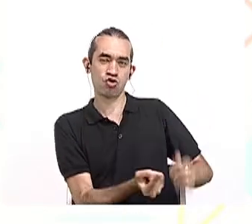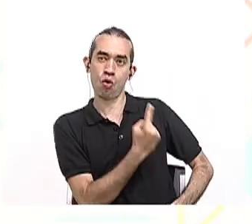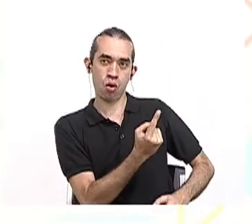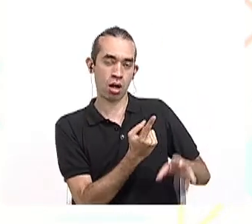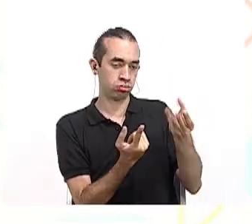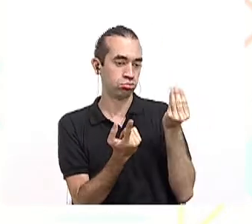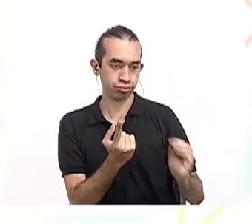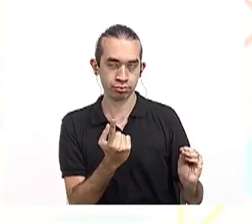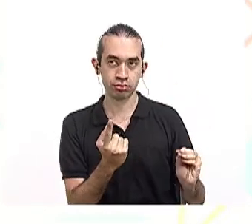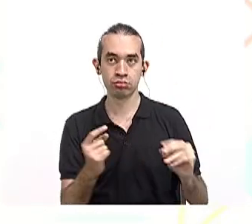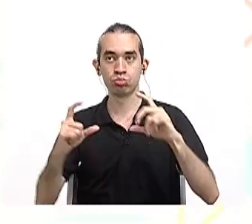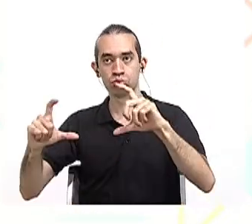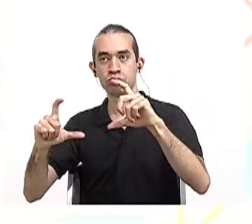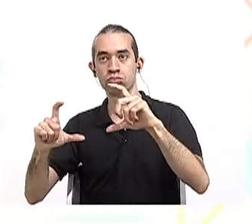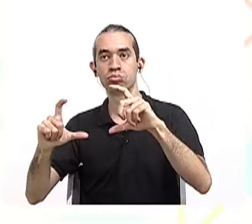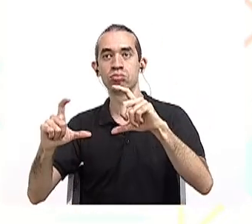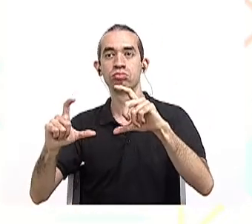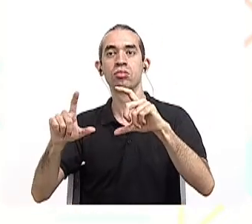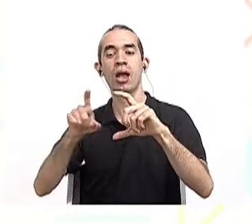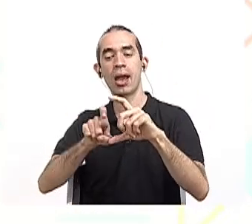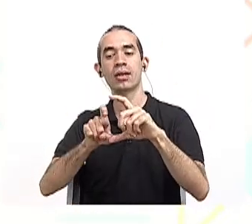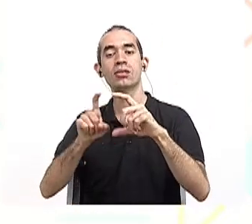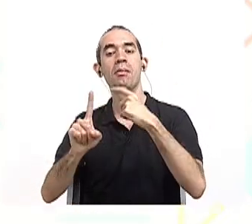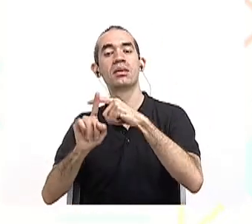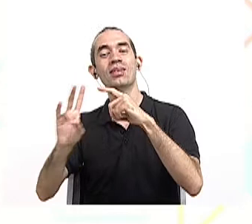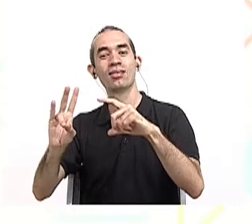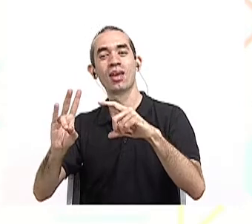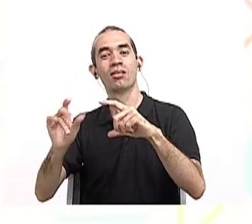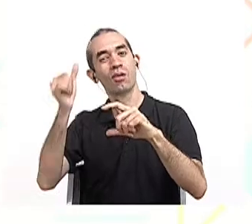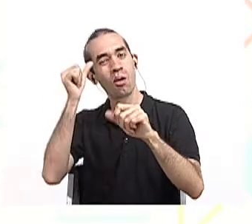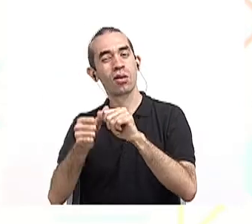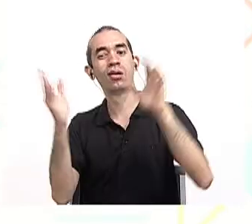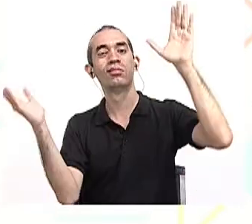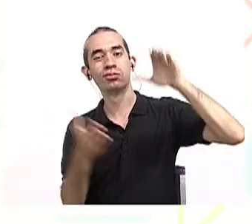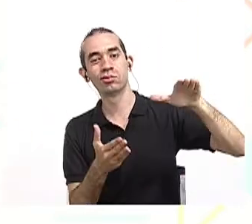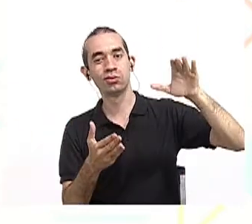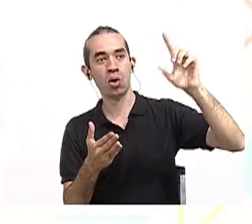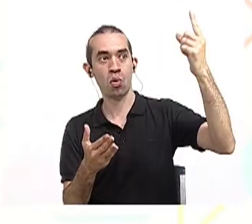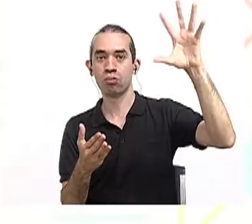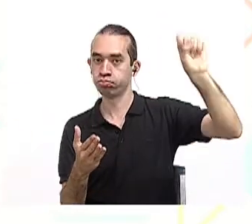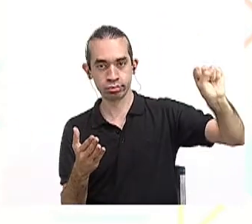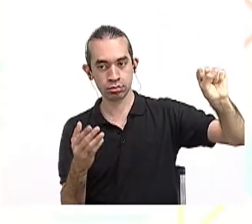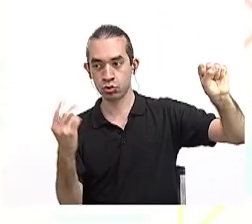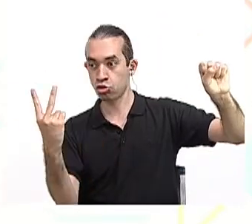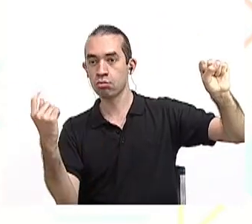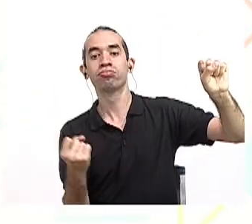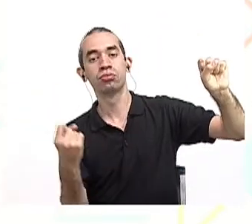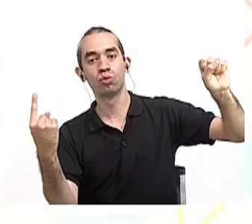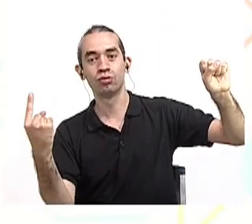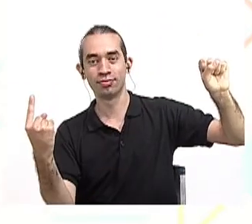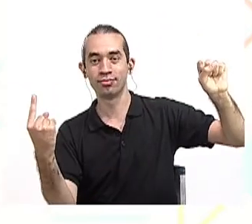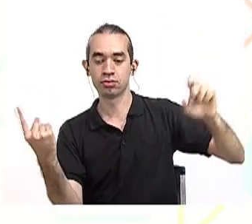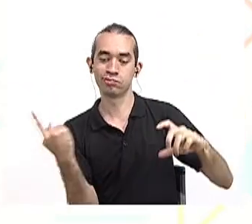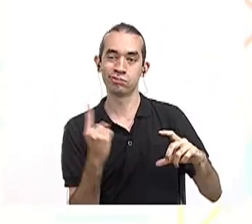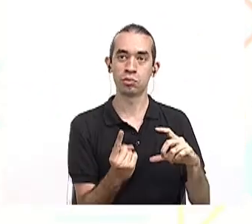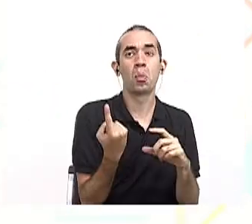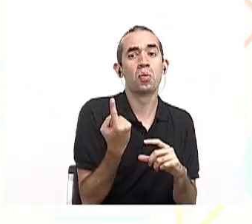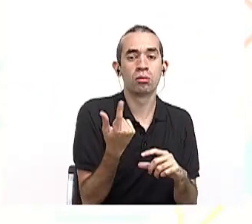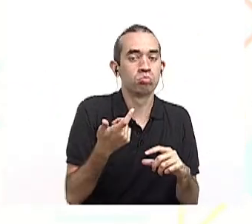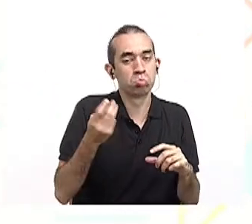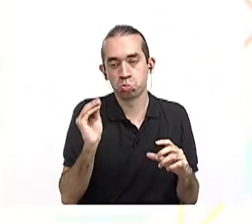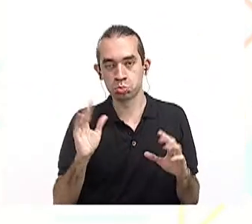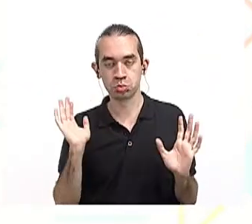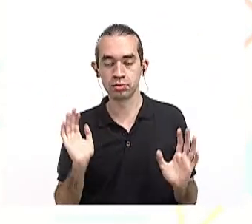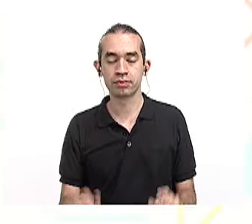denominador, y un factor que es x más 7 elevado a la 1. ¡Qué fácil!